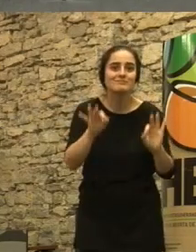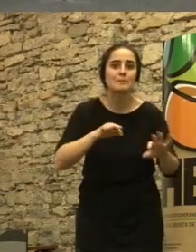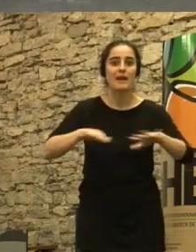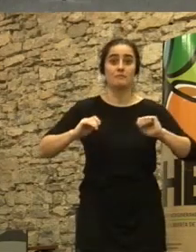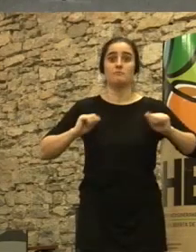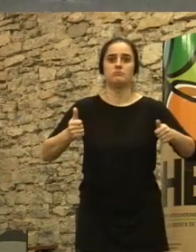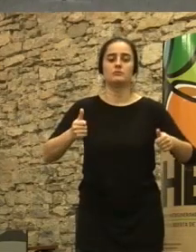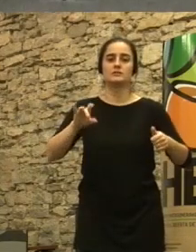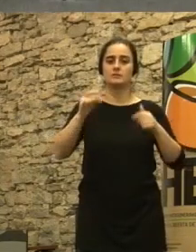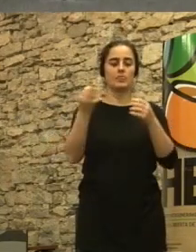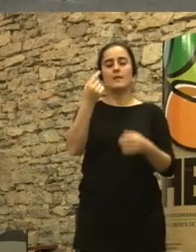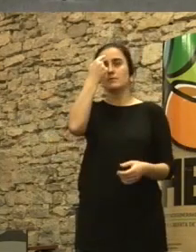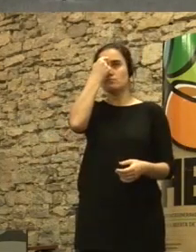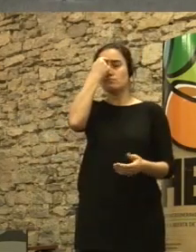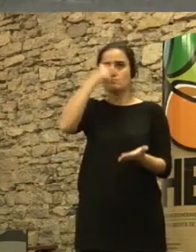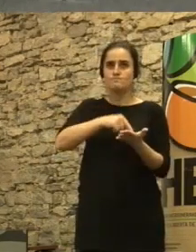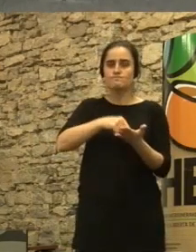más, obstinado.